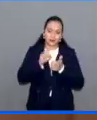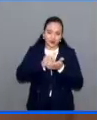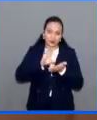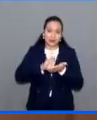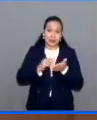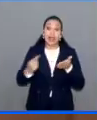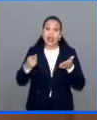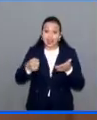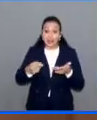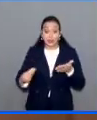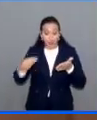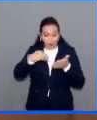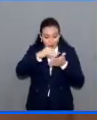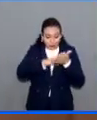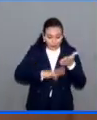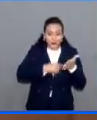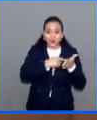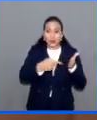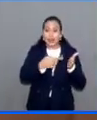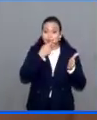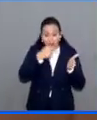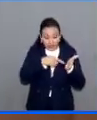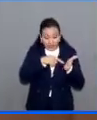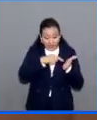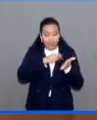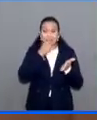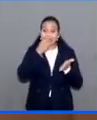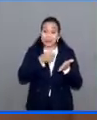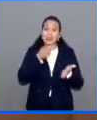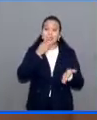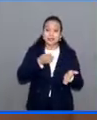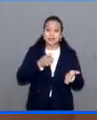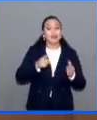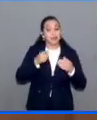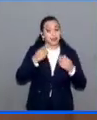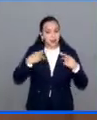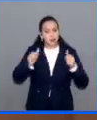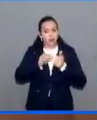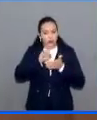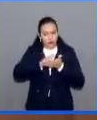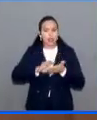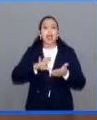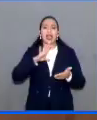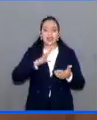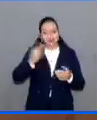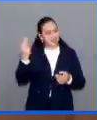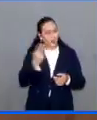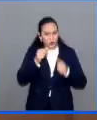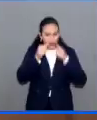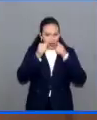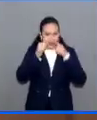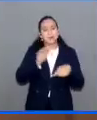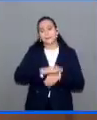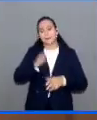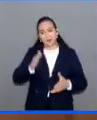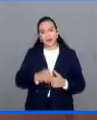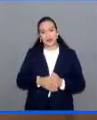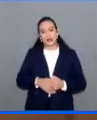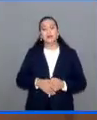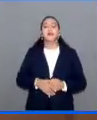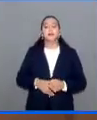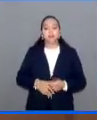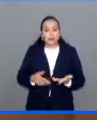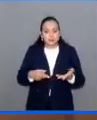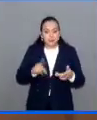hay agendas más o menos importantes, sí hay agendas más urgentes que requieren más visibilización. Como siempre